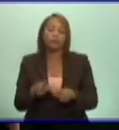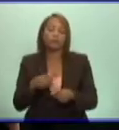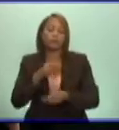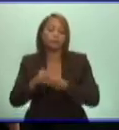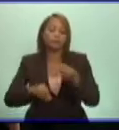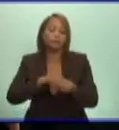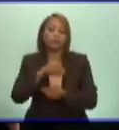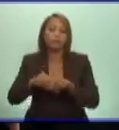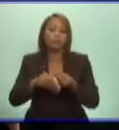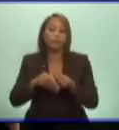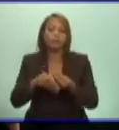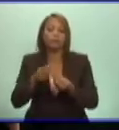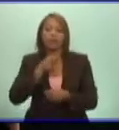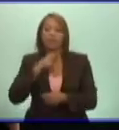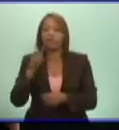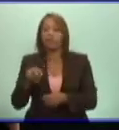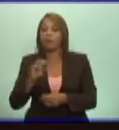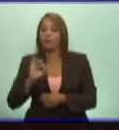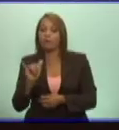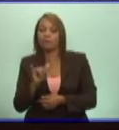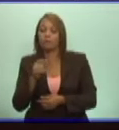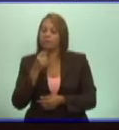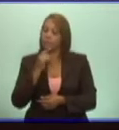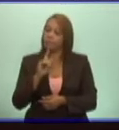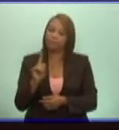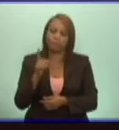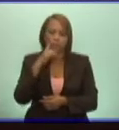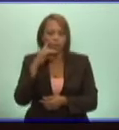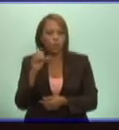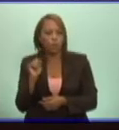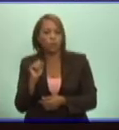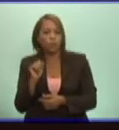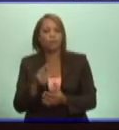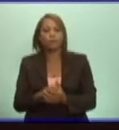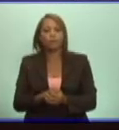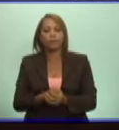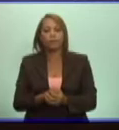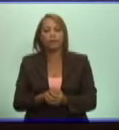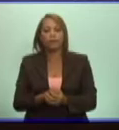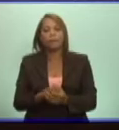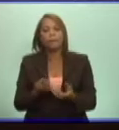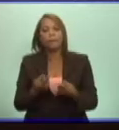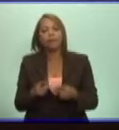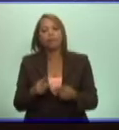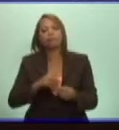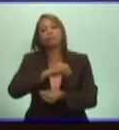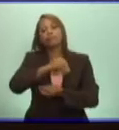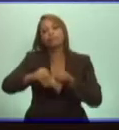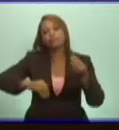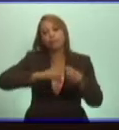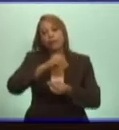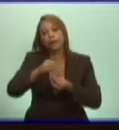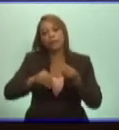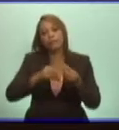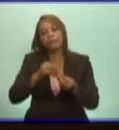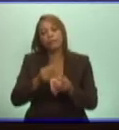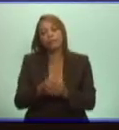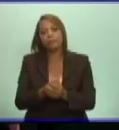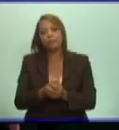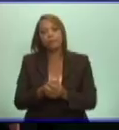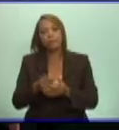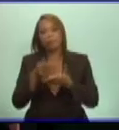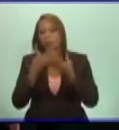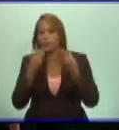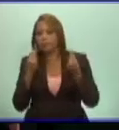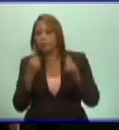No vamos a evaluar de la misma manera como está establecido. Claro. Pero a ver, es un cambio que para nada pierde